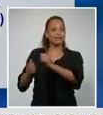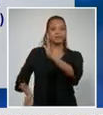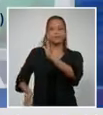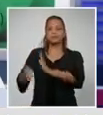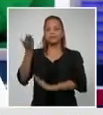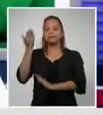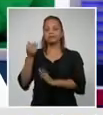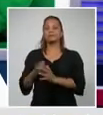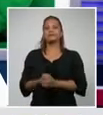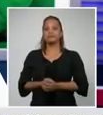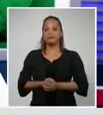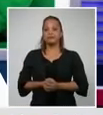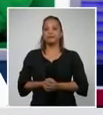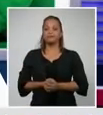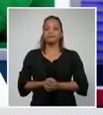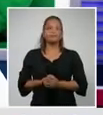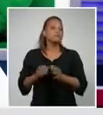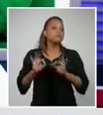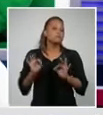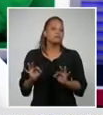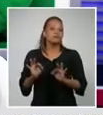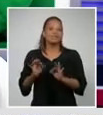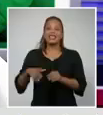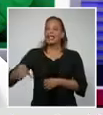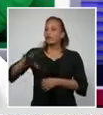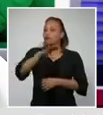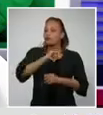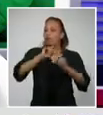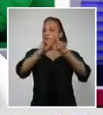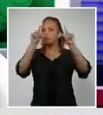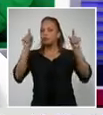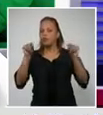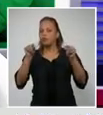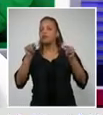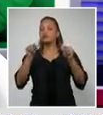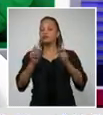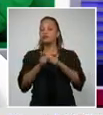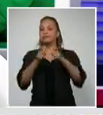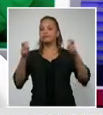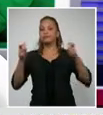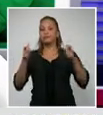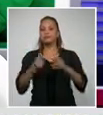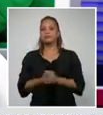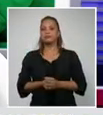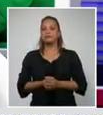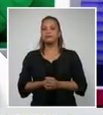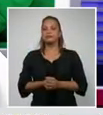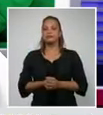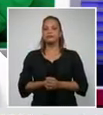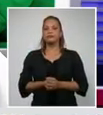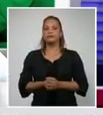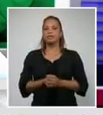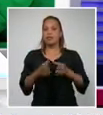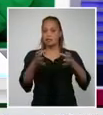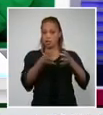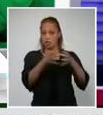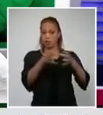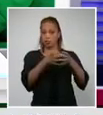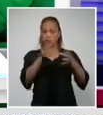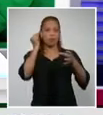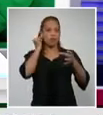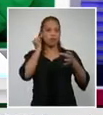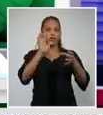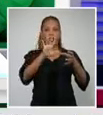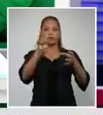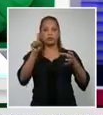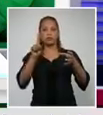y prácticamente de todo el país. Del sexo femenino ayer el